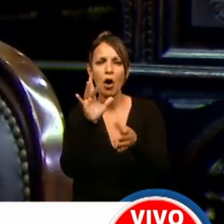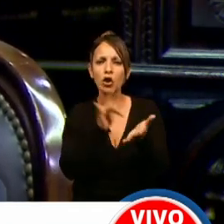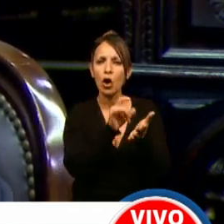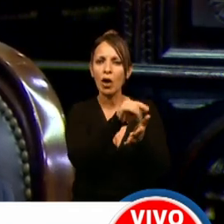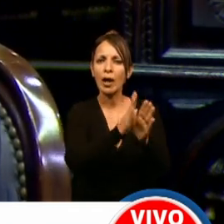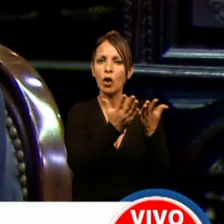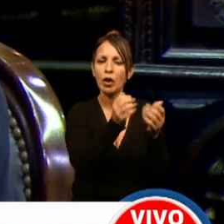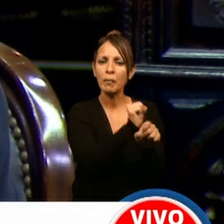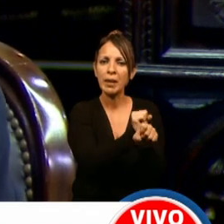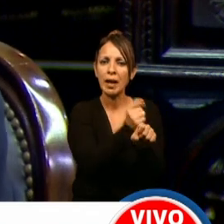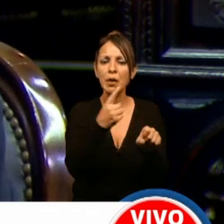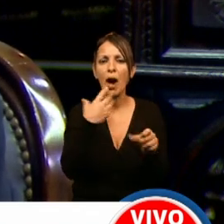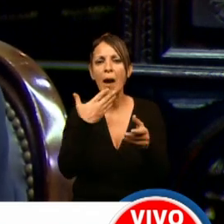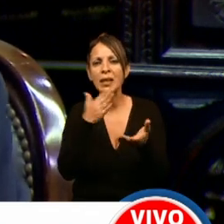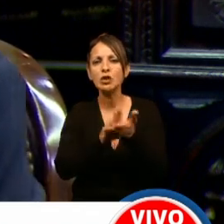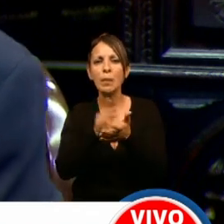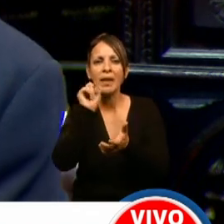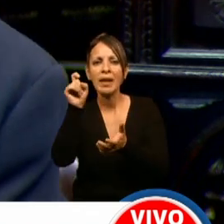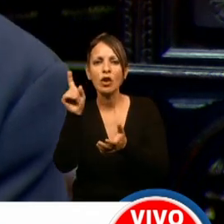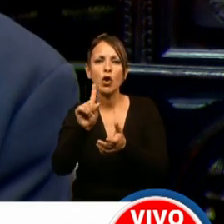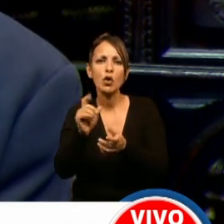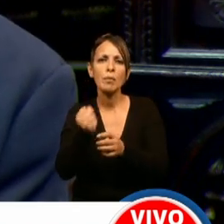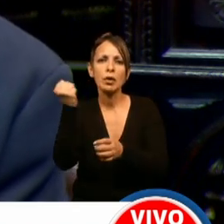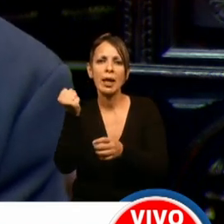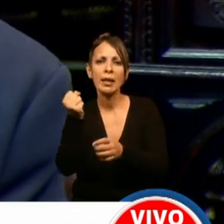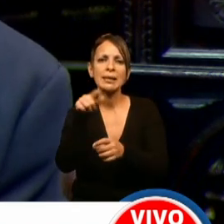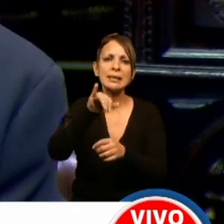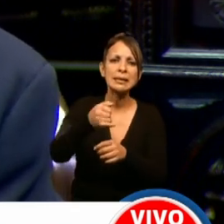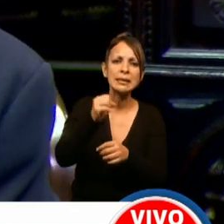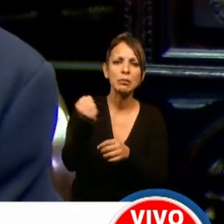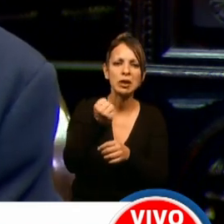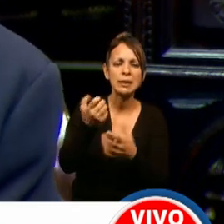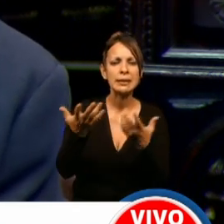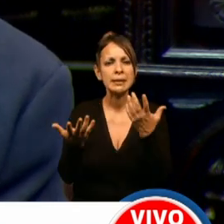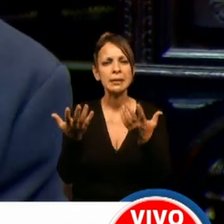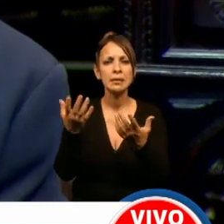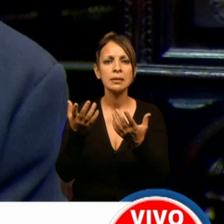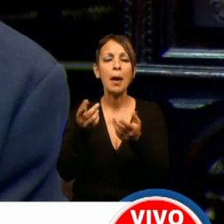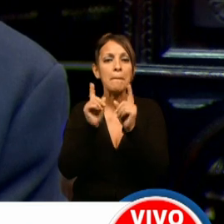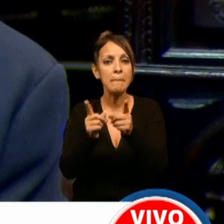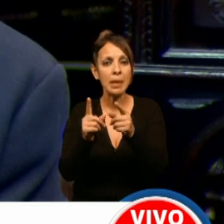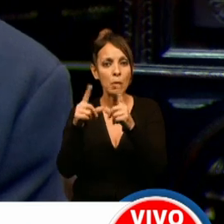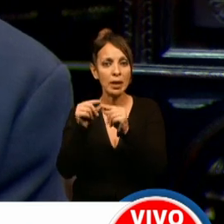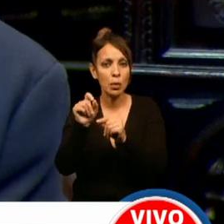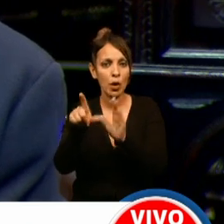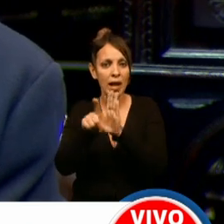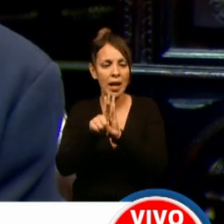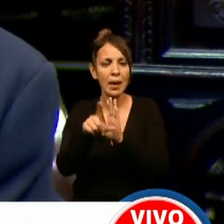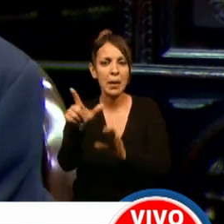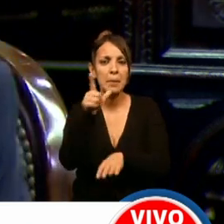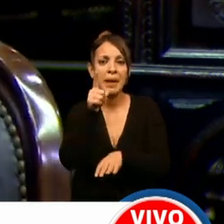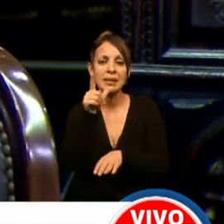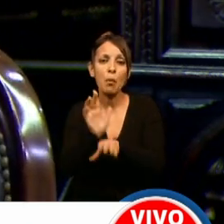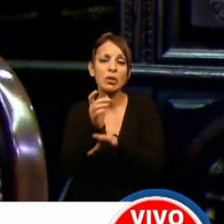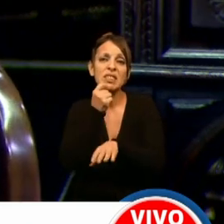tipificado son irrelevantes por otro lado si en el mismo articulado de la ley parece que el código